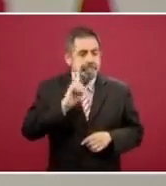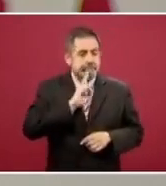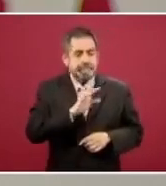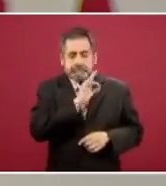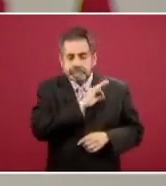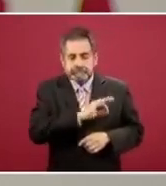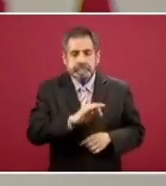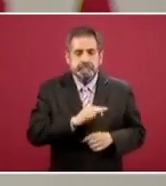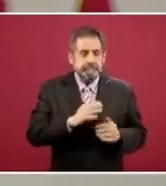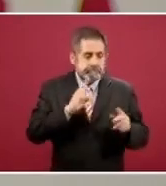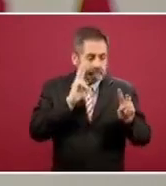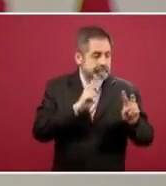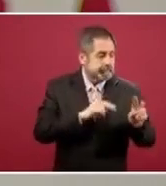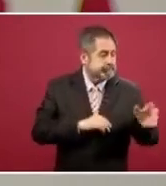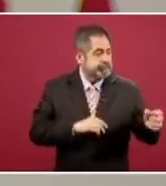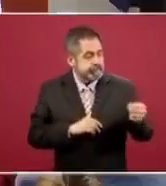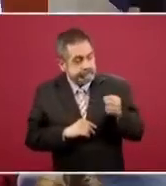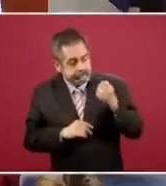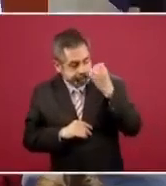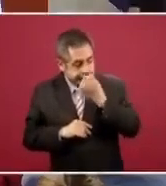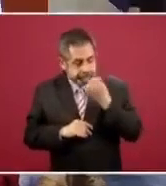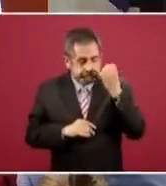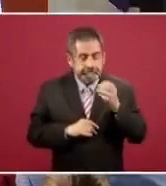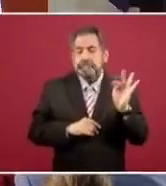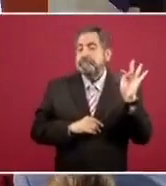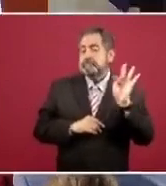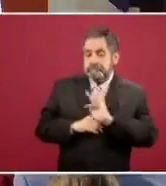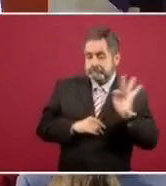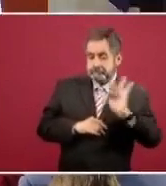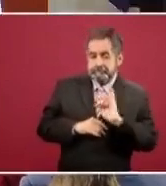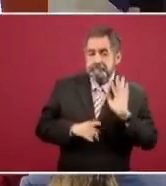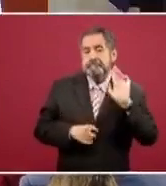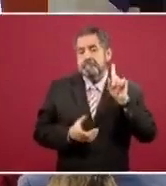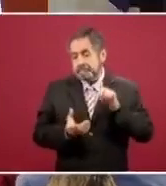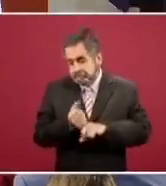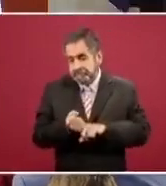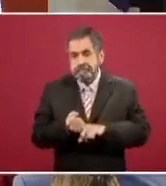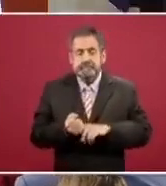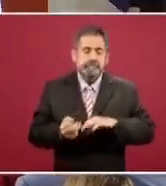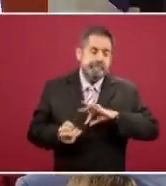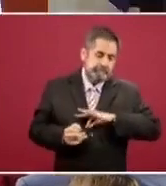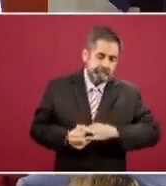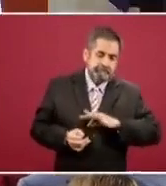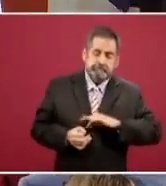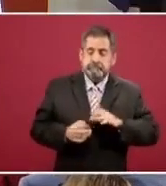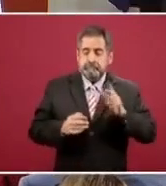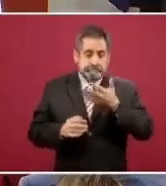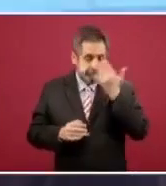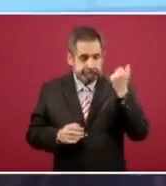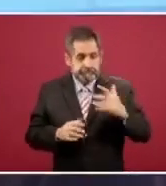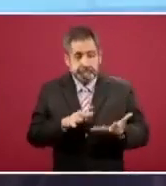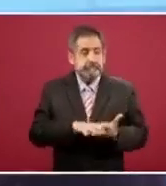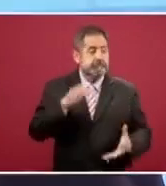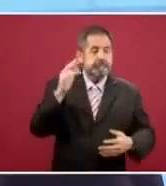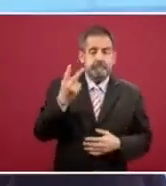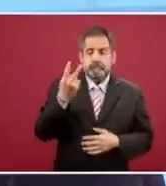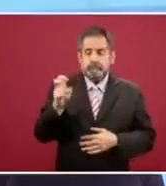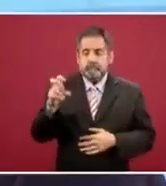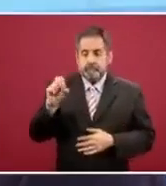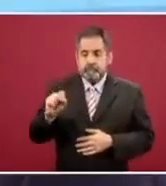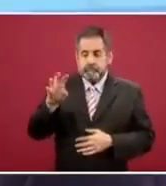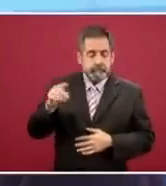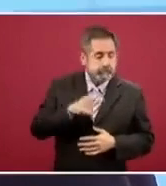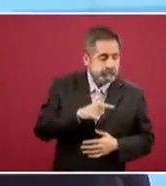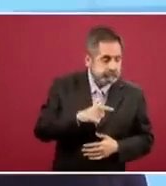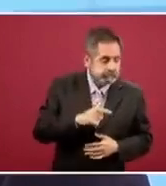posible detectar a las personas posiblemente infectadas. La gran mayoría de ellas, 269, se han